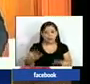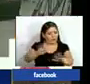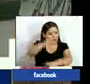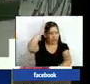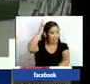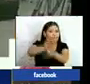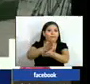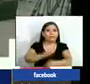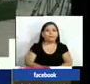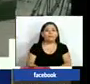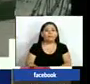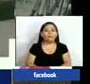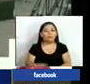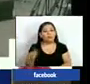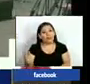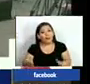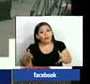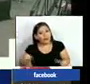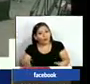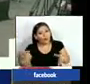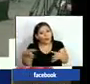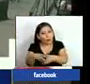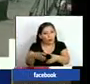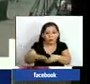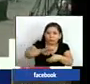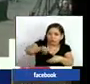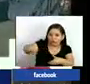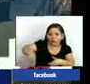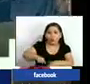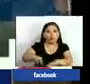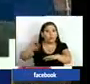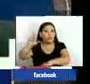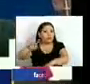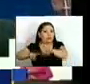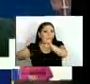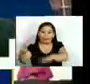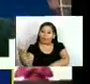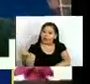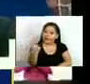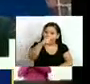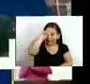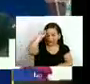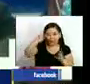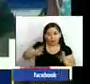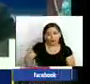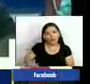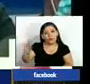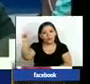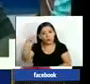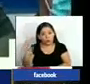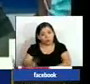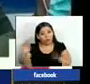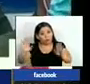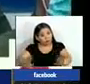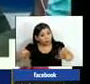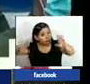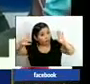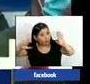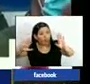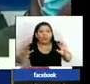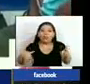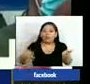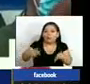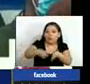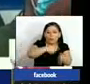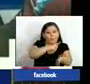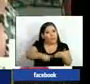basta. Las medidas impuestas por el bloque elevaron a 36 el número de funcionarios venezolanos bajo sanciones europeas, que incluyen una prohibición